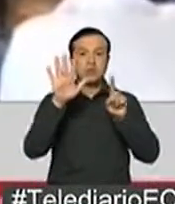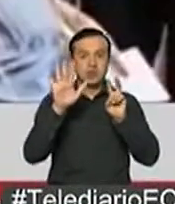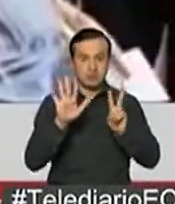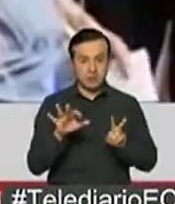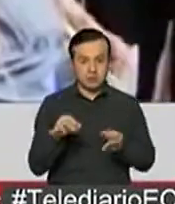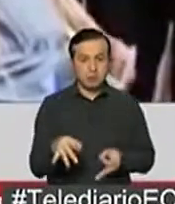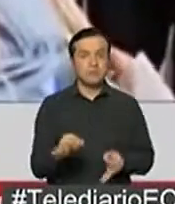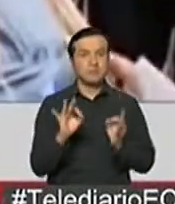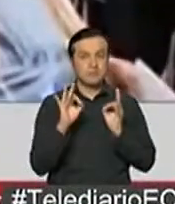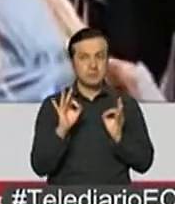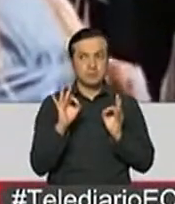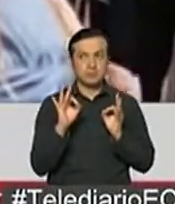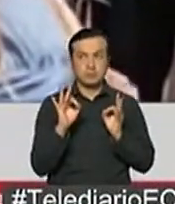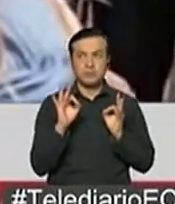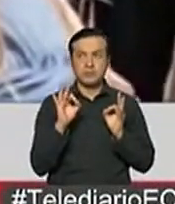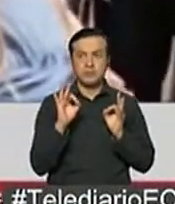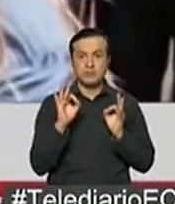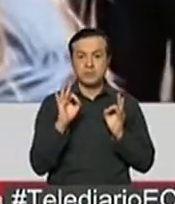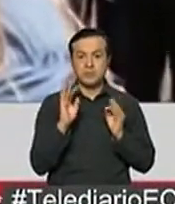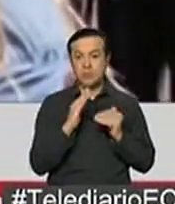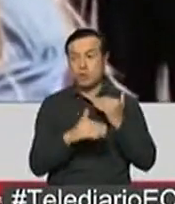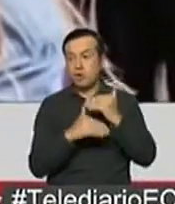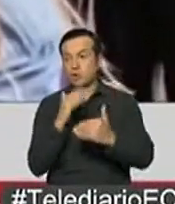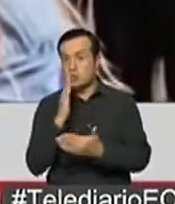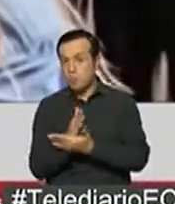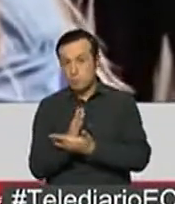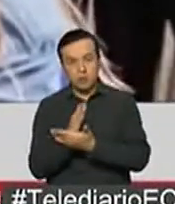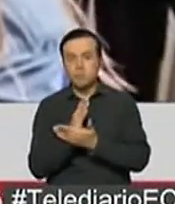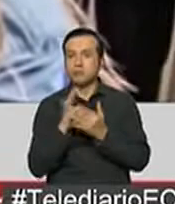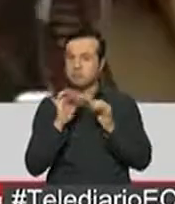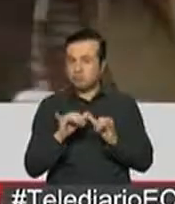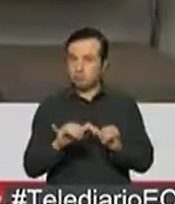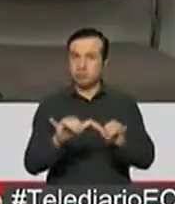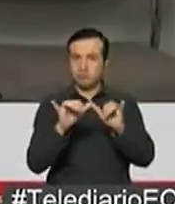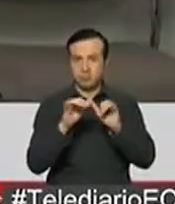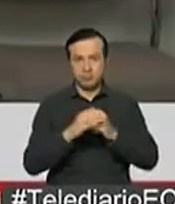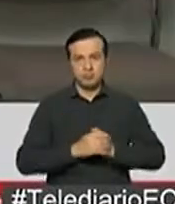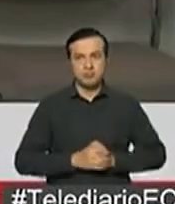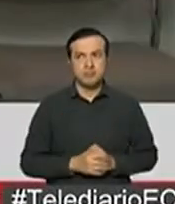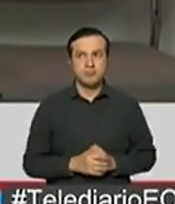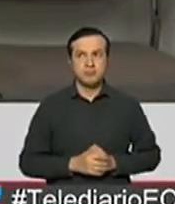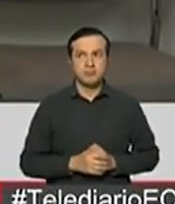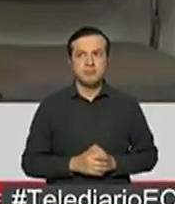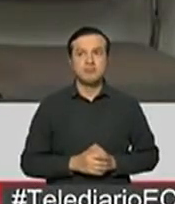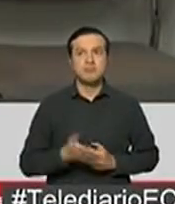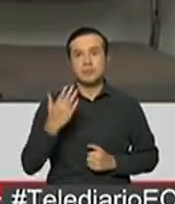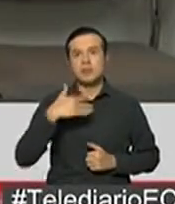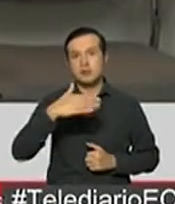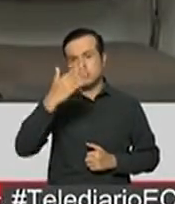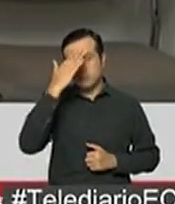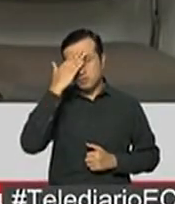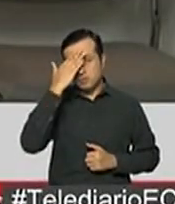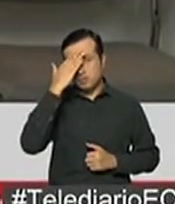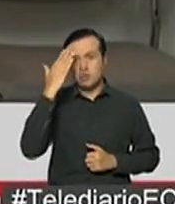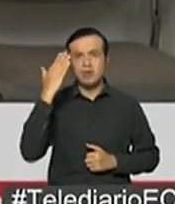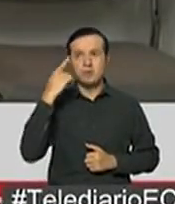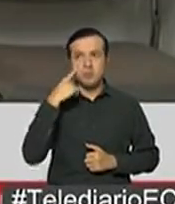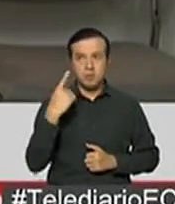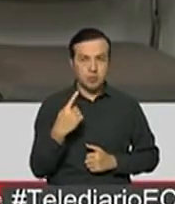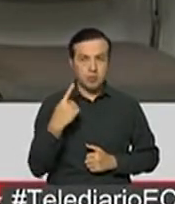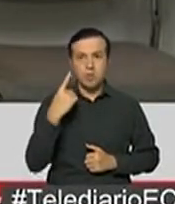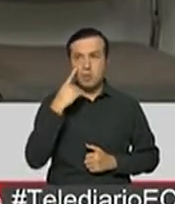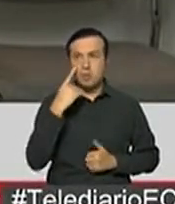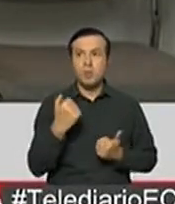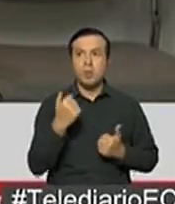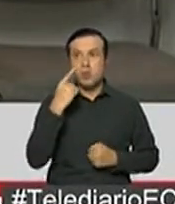febrero para no afectar el resto del proceso se sabe ya cuál fue la prueba que